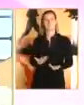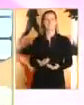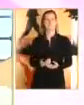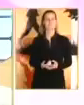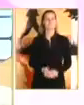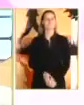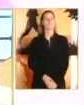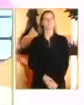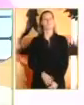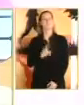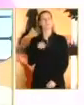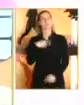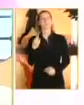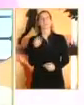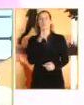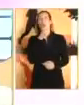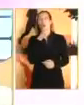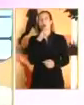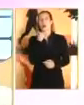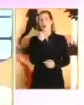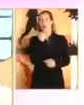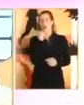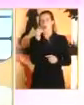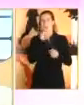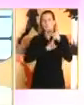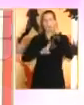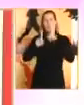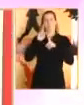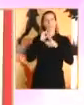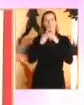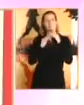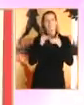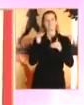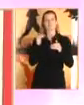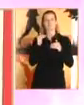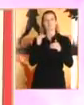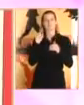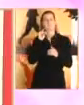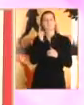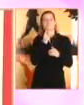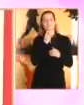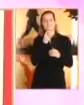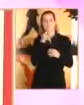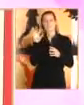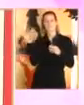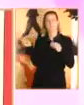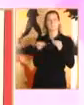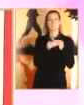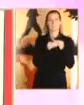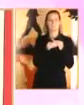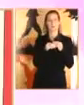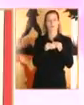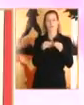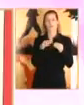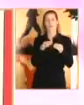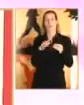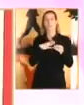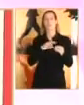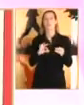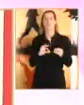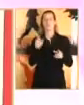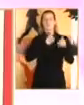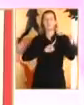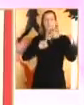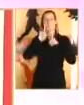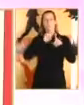después, ¿algún problema derivado más también de su sordera tiene, aparte de las dificultades que ha tenido de aprender el